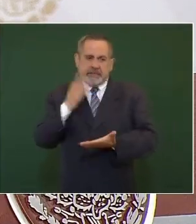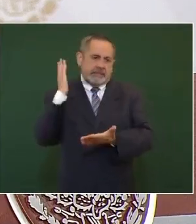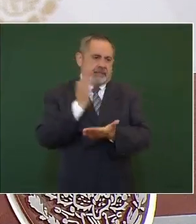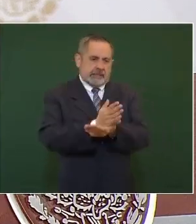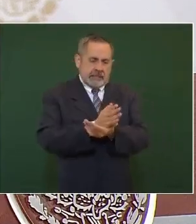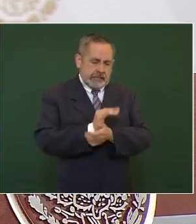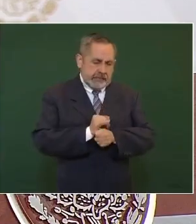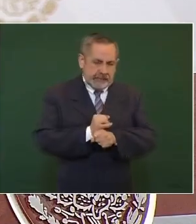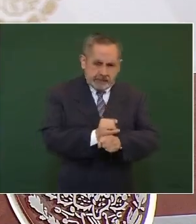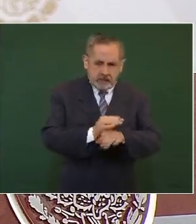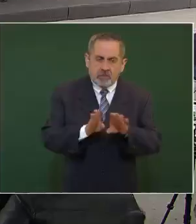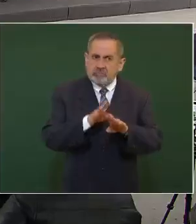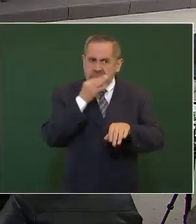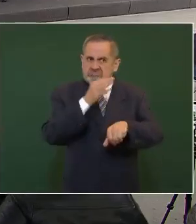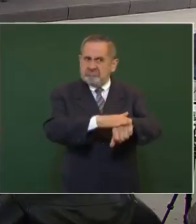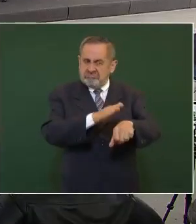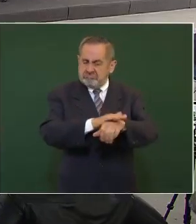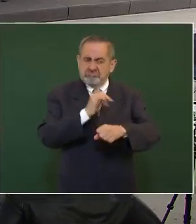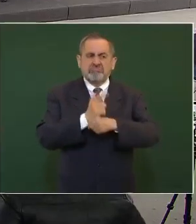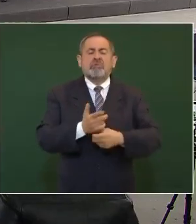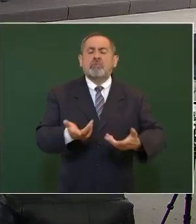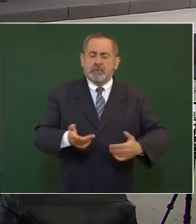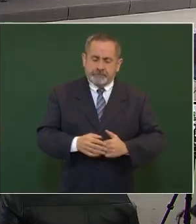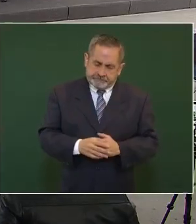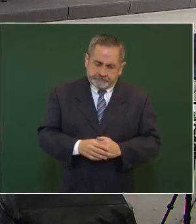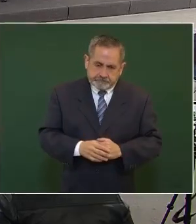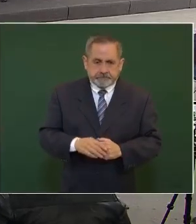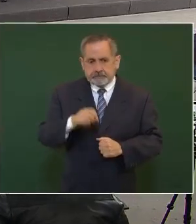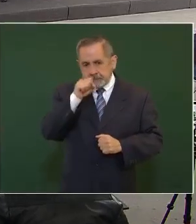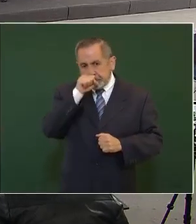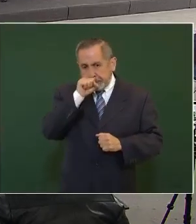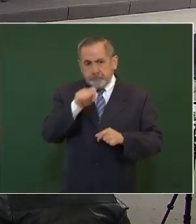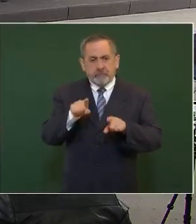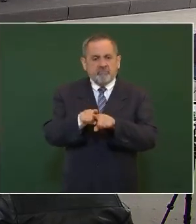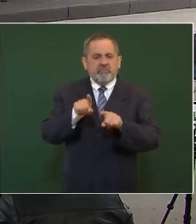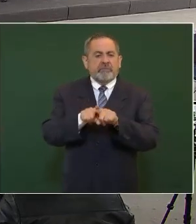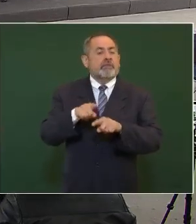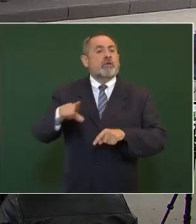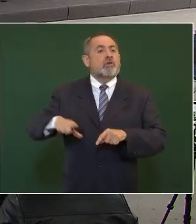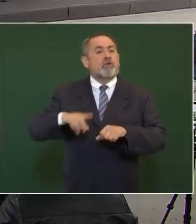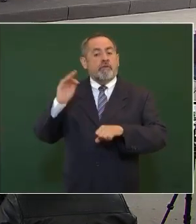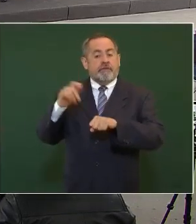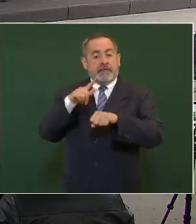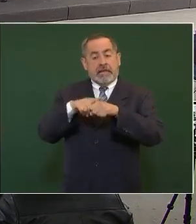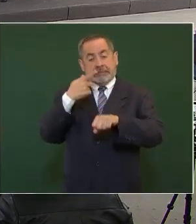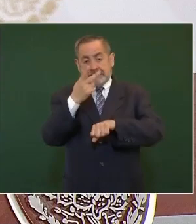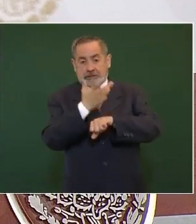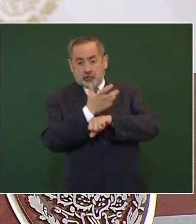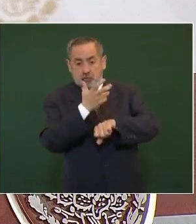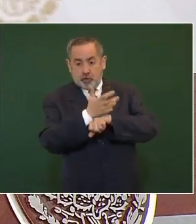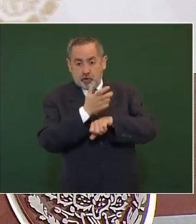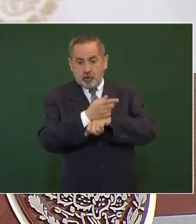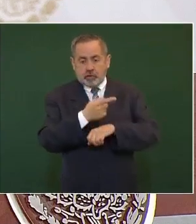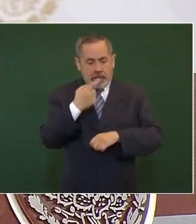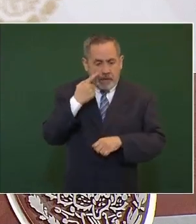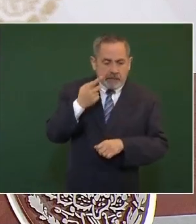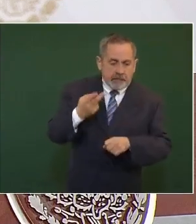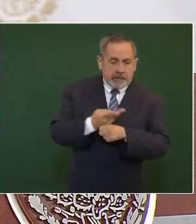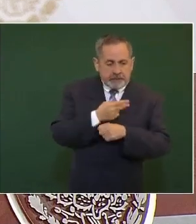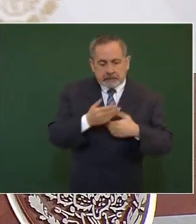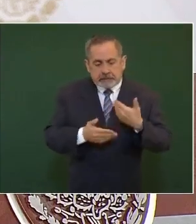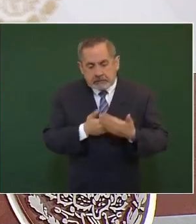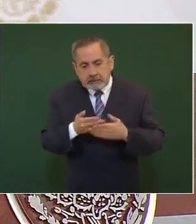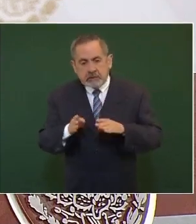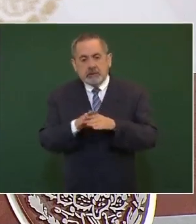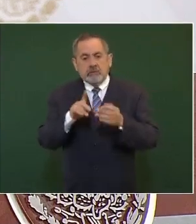una investigación al respecto. También se logró que el gobierno federal de Estados Unidos le está dando un seguimiento